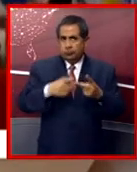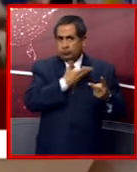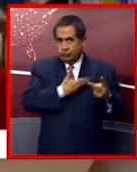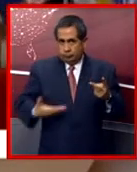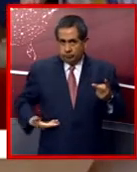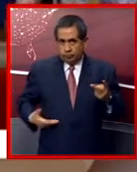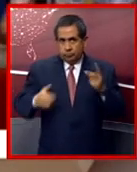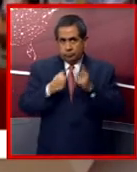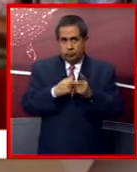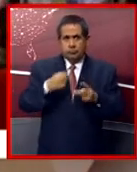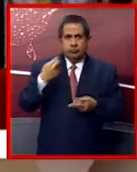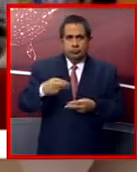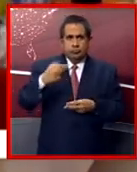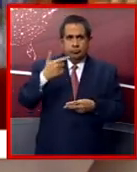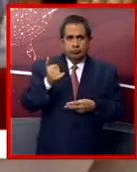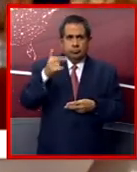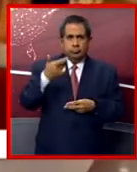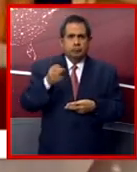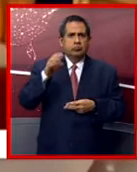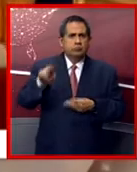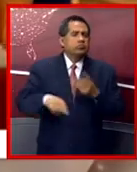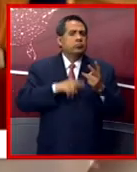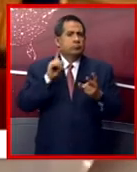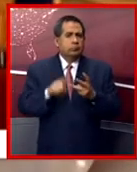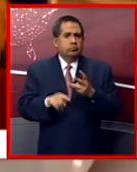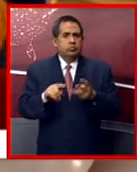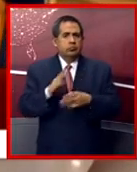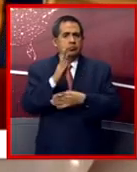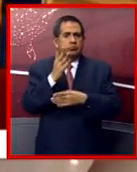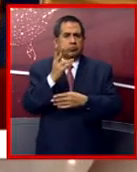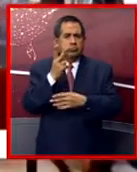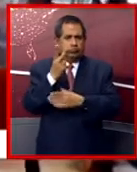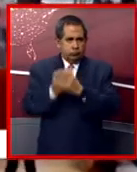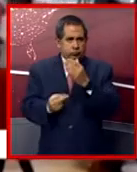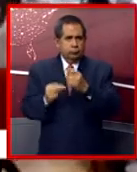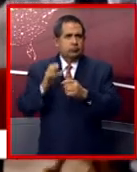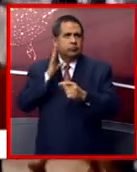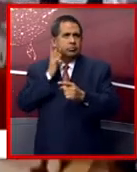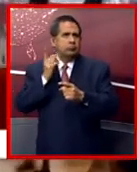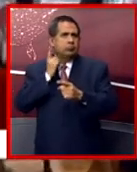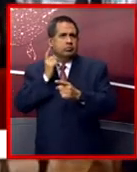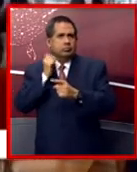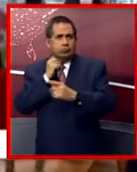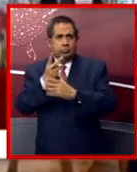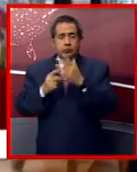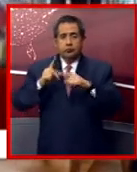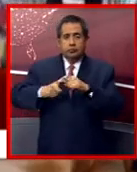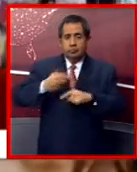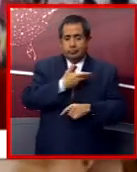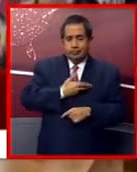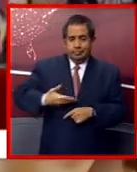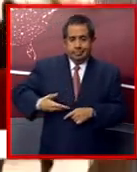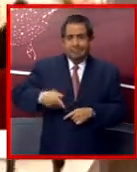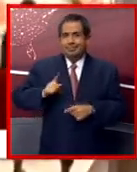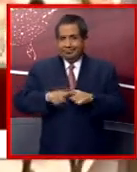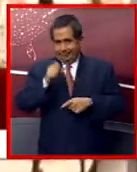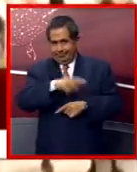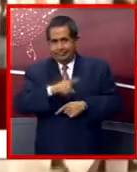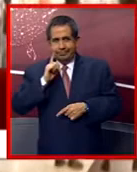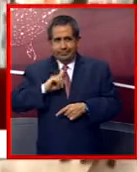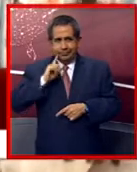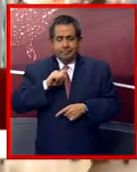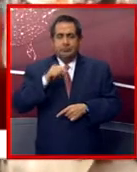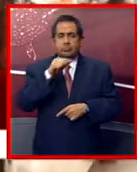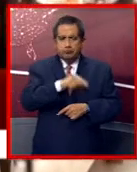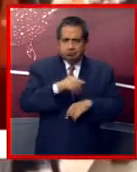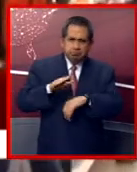el presidente Hage Geingob y un parlamento bicameral presidido por Margaret Natalie Mensah Williams, quien llamó a